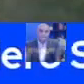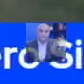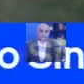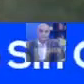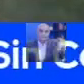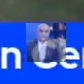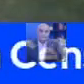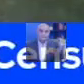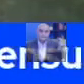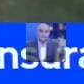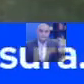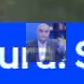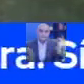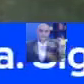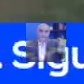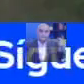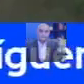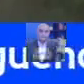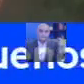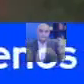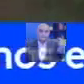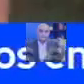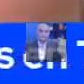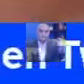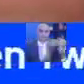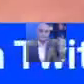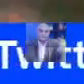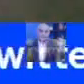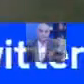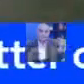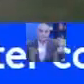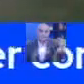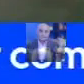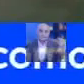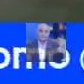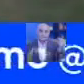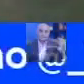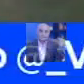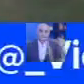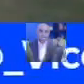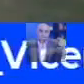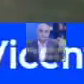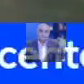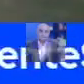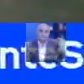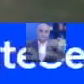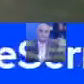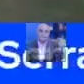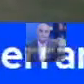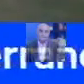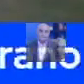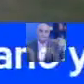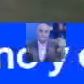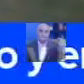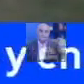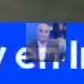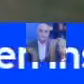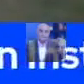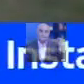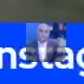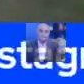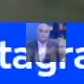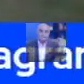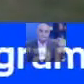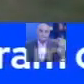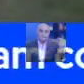debe de mantener entre sus favoritos. Se lo digo yo. No apto para cínicos se llama el